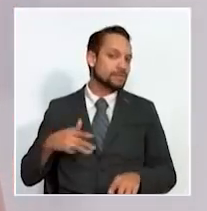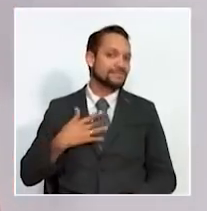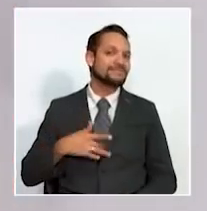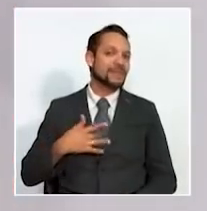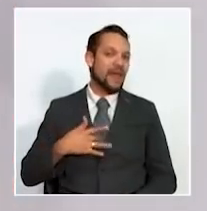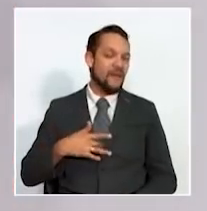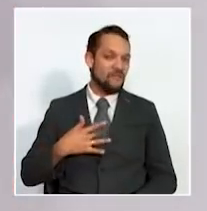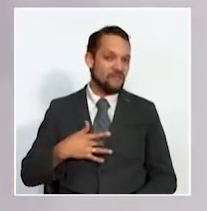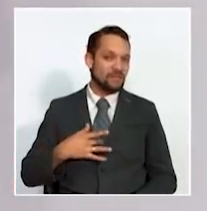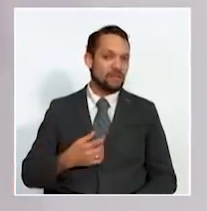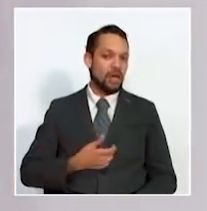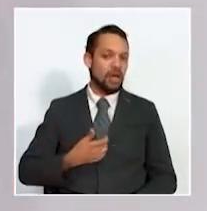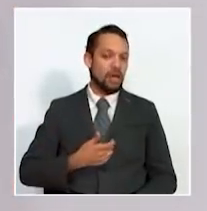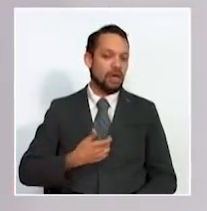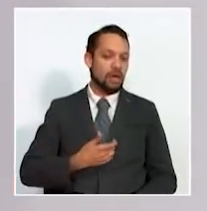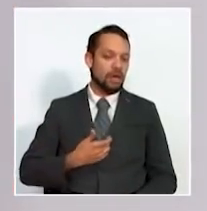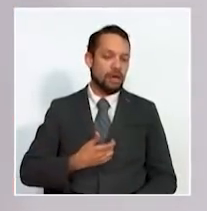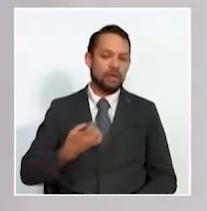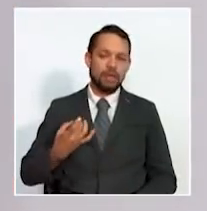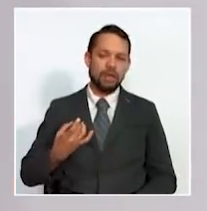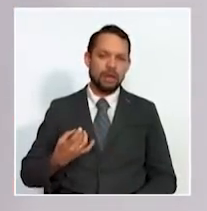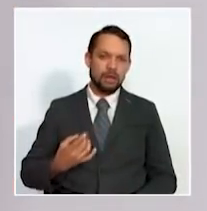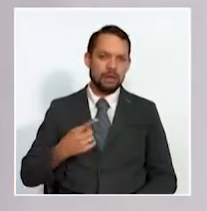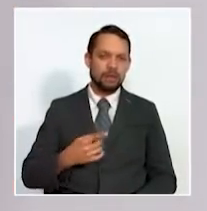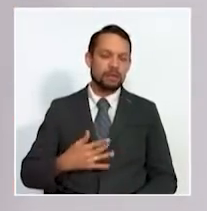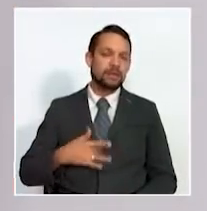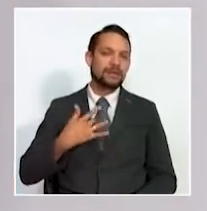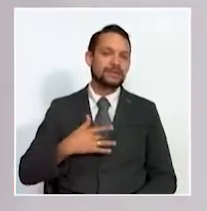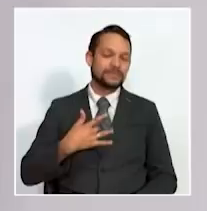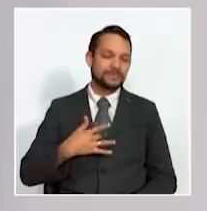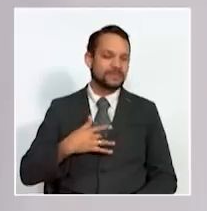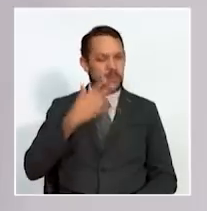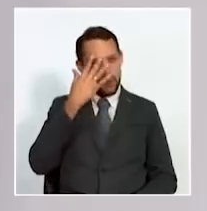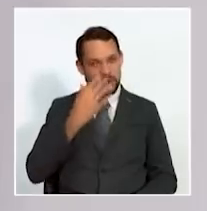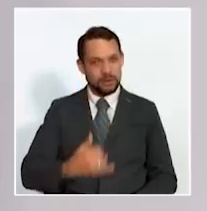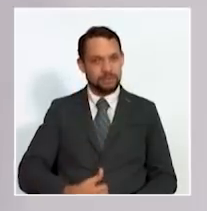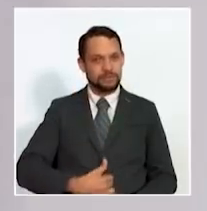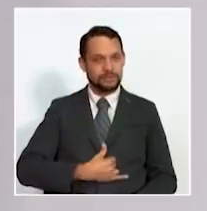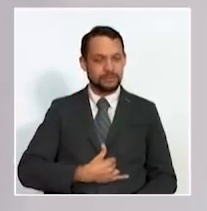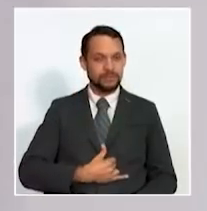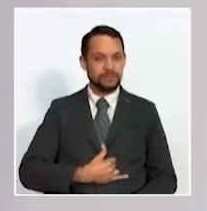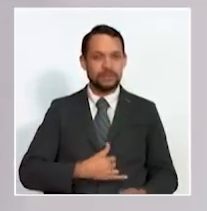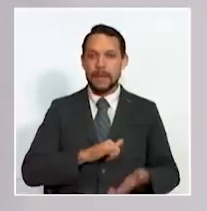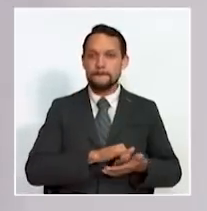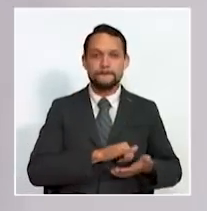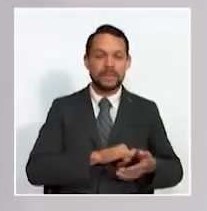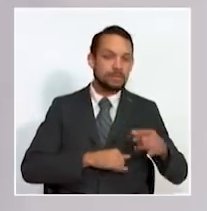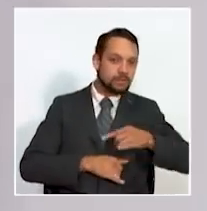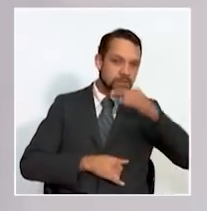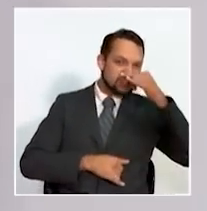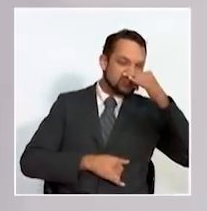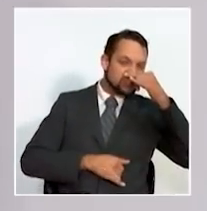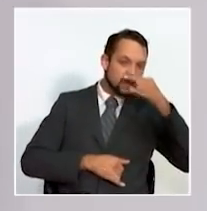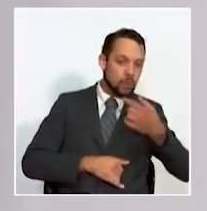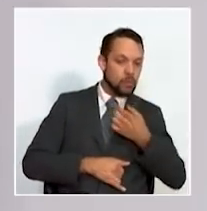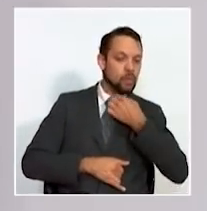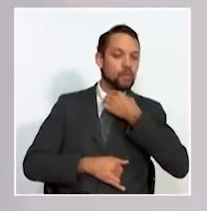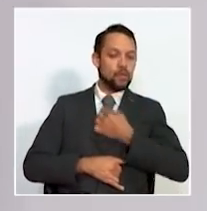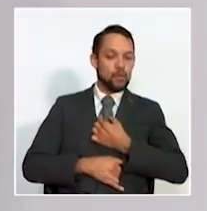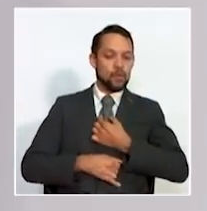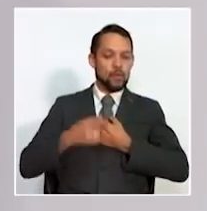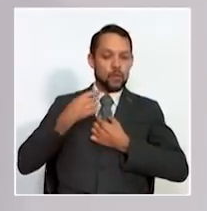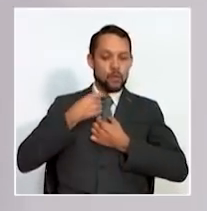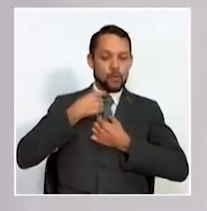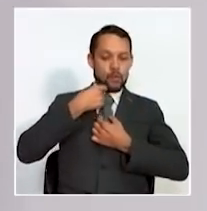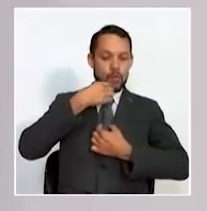Porque resulta que todo lo que viene del sistema digestivo llega por el esófago y cuando se encuentra con la